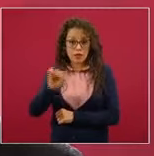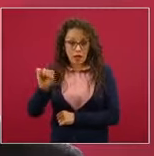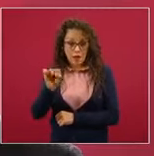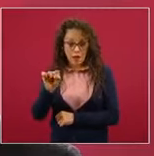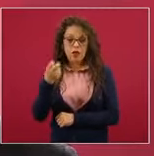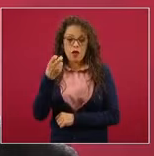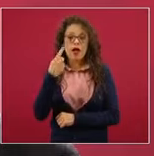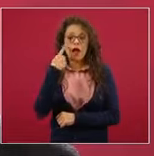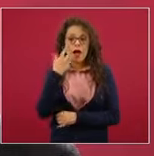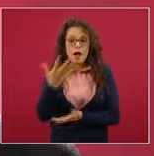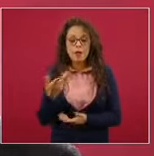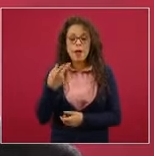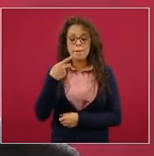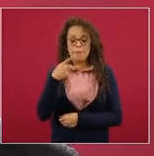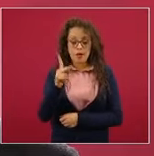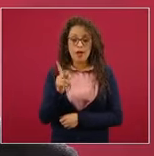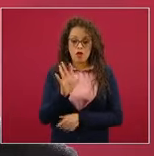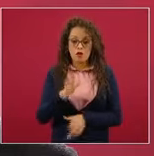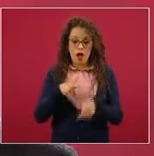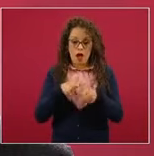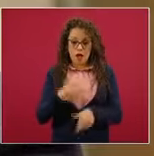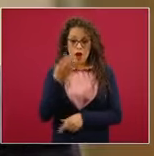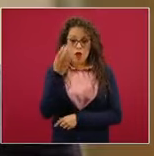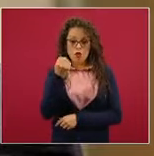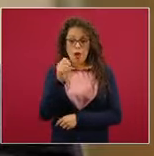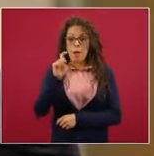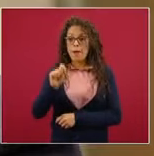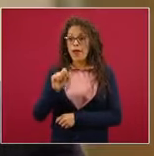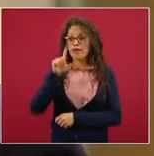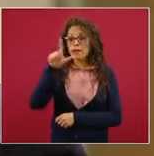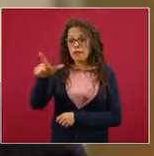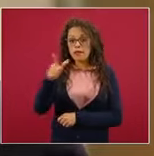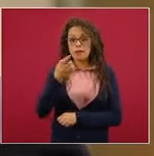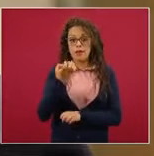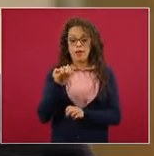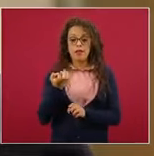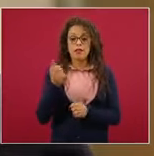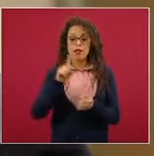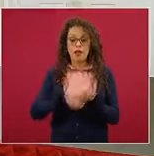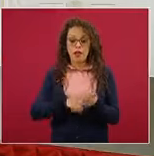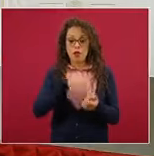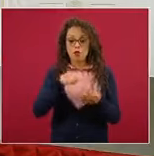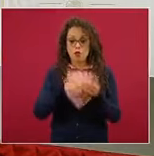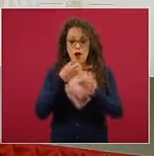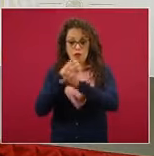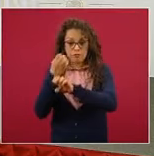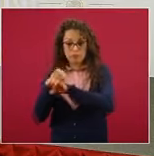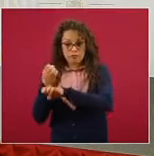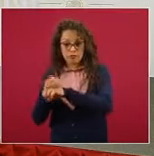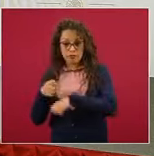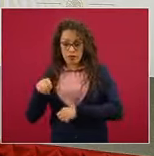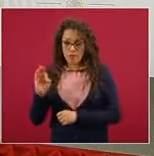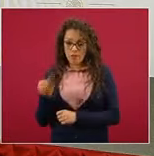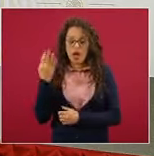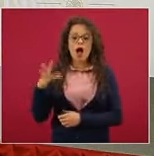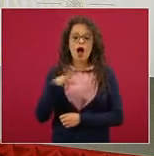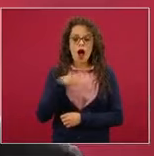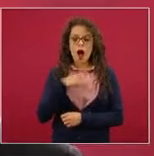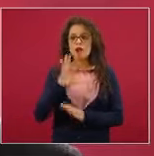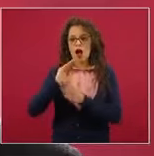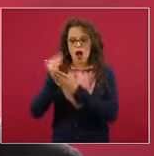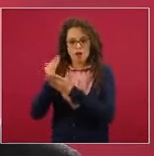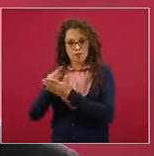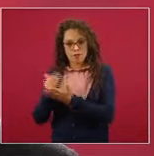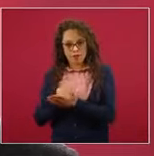ya llevamos 9. 27 entidades federativas están en una reducción progresiva, se están desocupando los hospitales, el